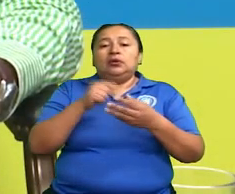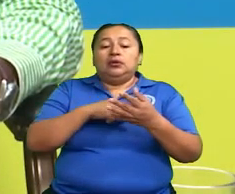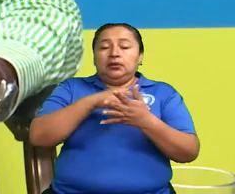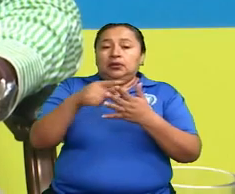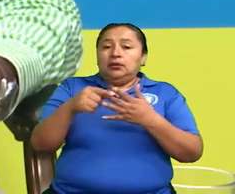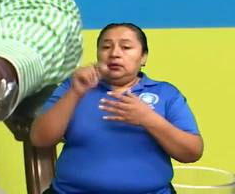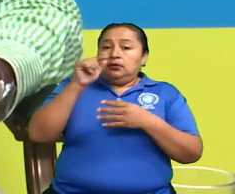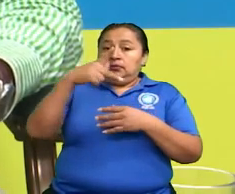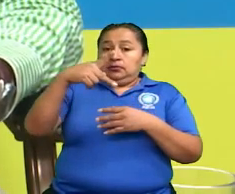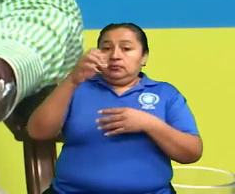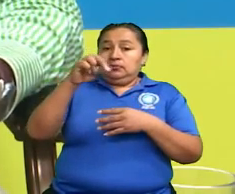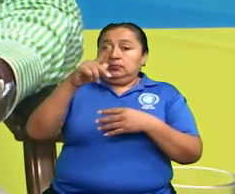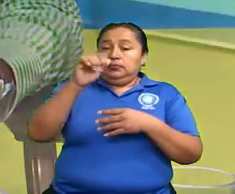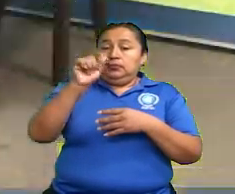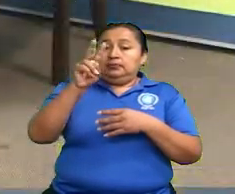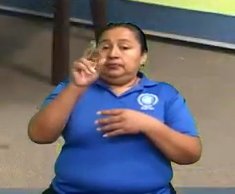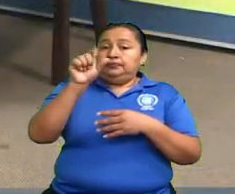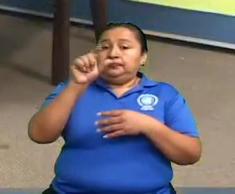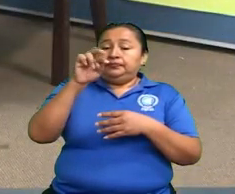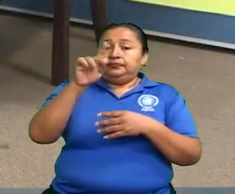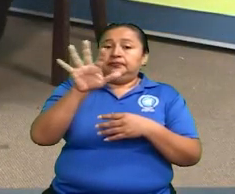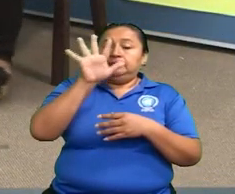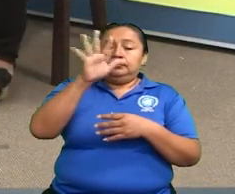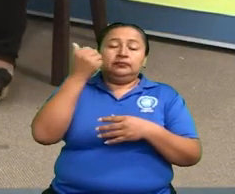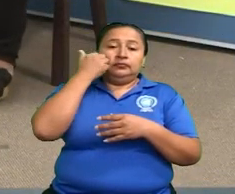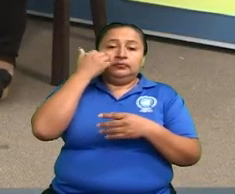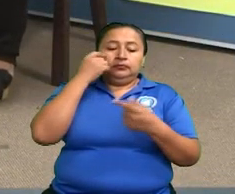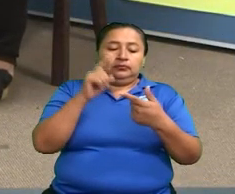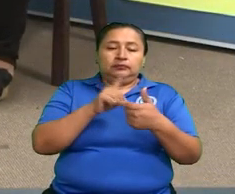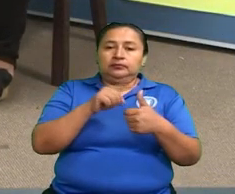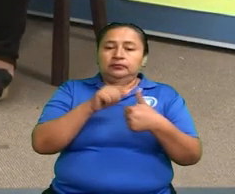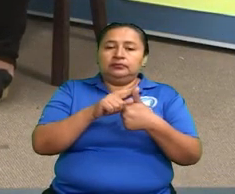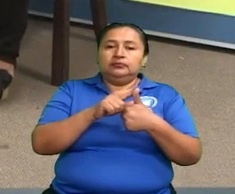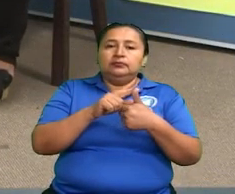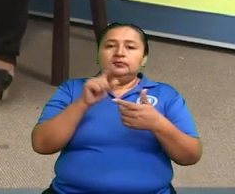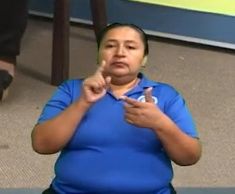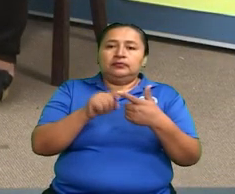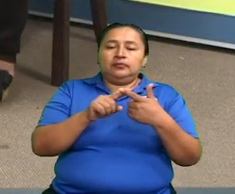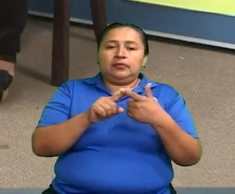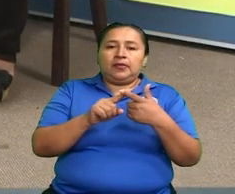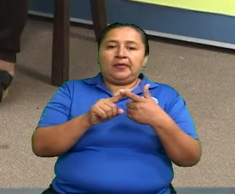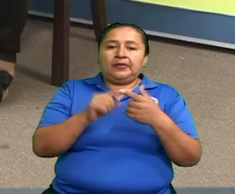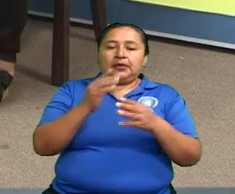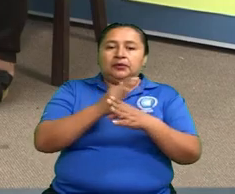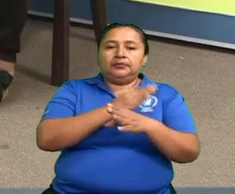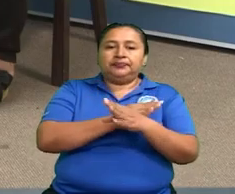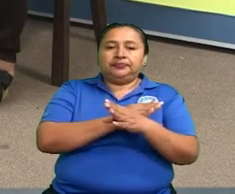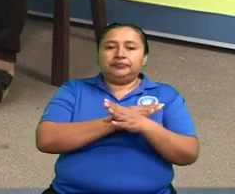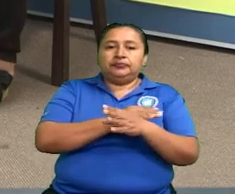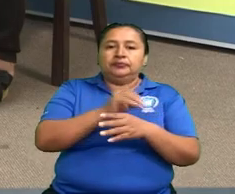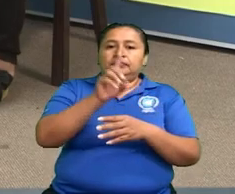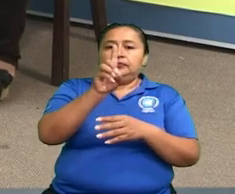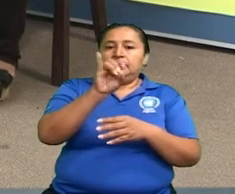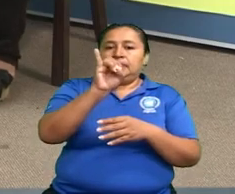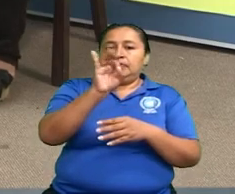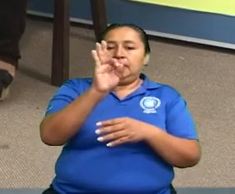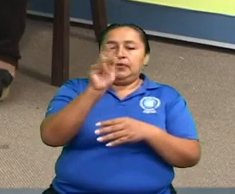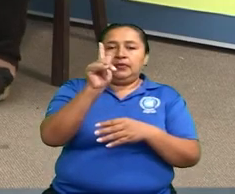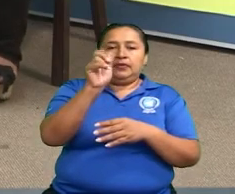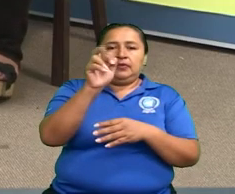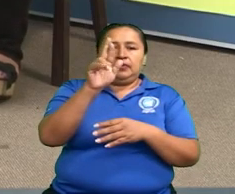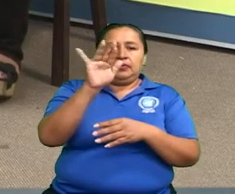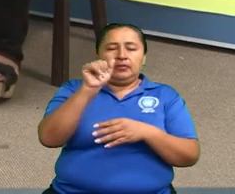Me habló de la primera, ¿cuál era?, me dijo. El tétano. No, la primera antes del tétano, usted me dijo. Difteria. Difteria.